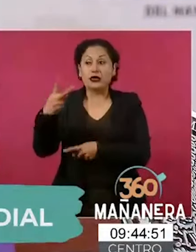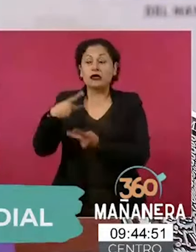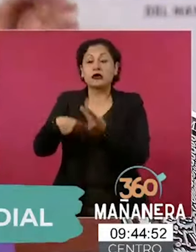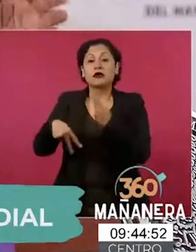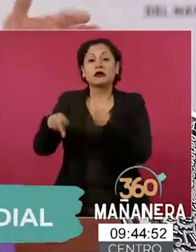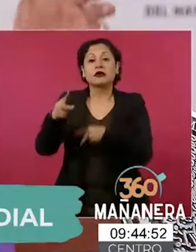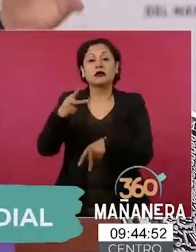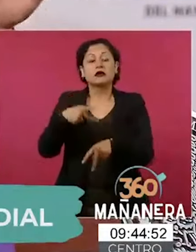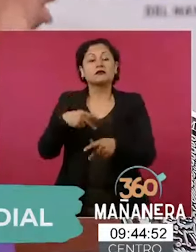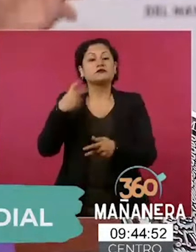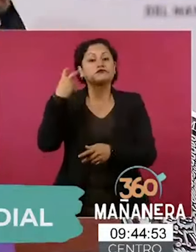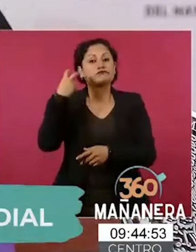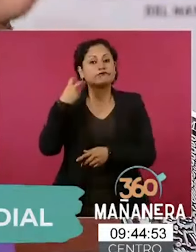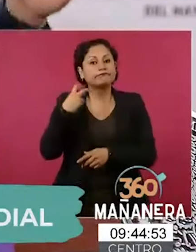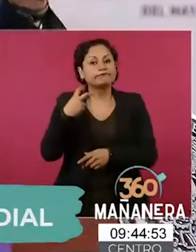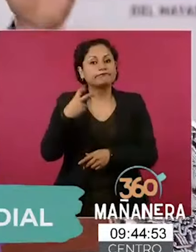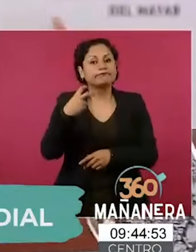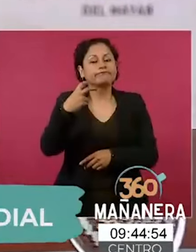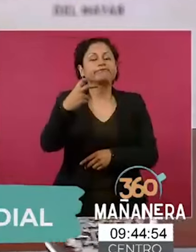eh